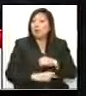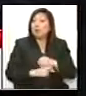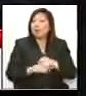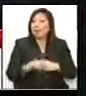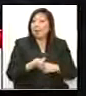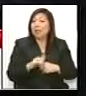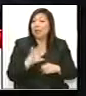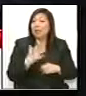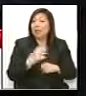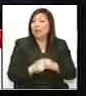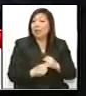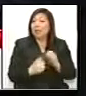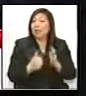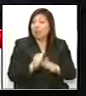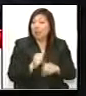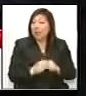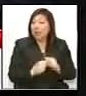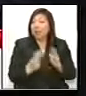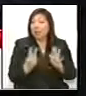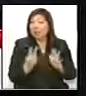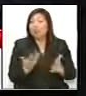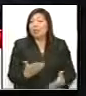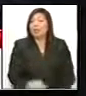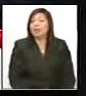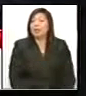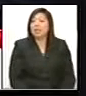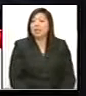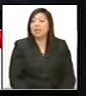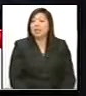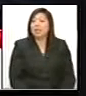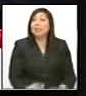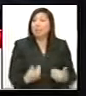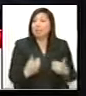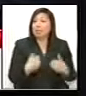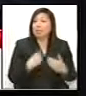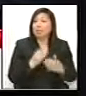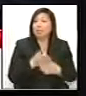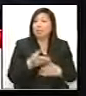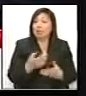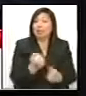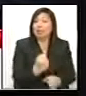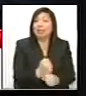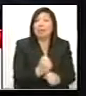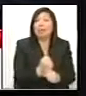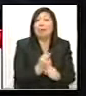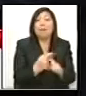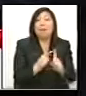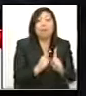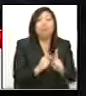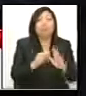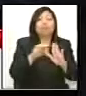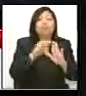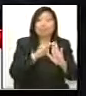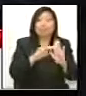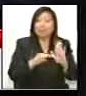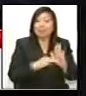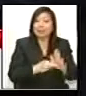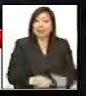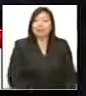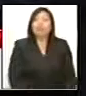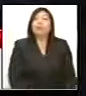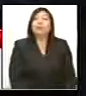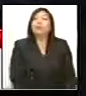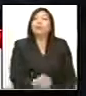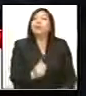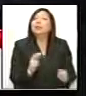hace 5 años, 6 años, 7 años. Y yo creo que debemos llegar a ese trabajo de la meritocracia, ¿no? El otro